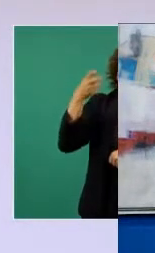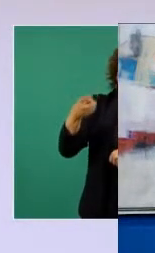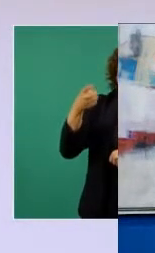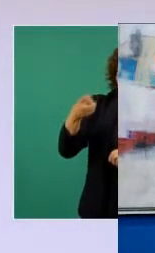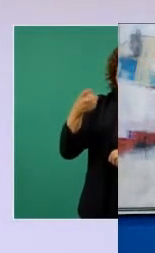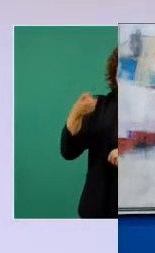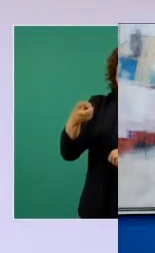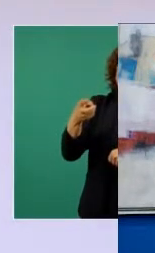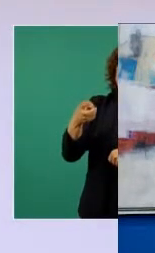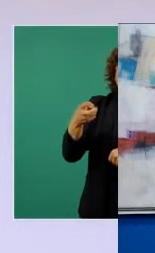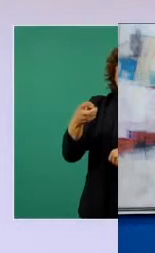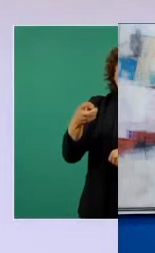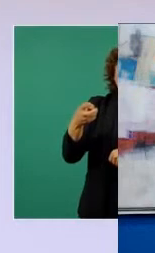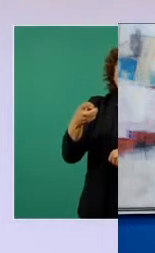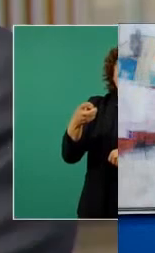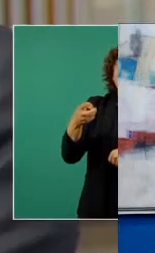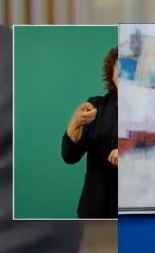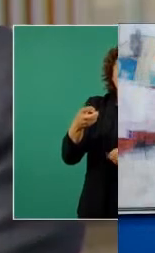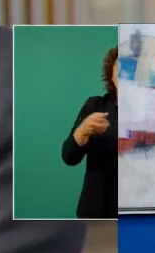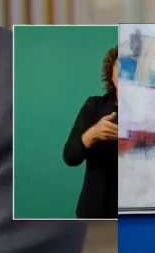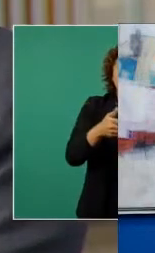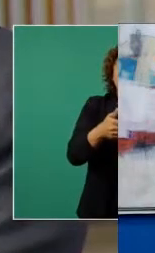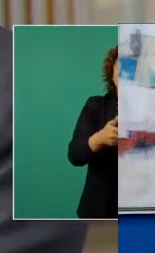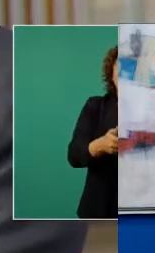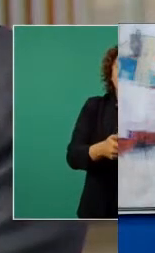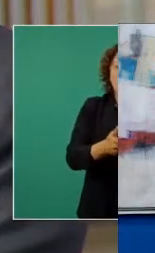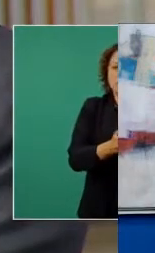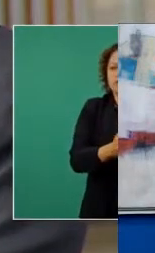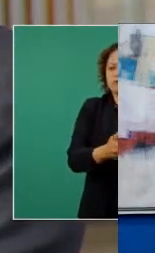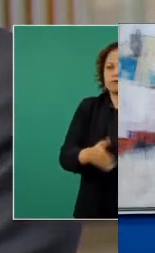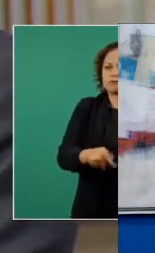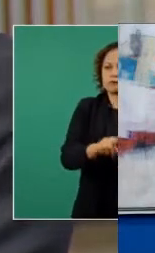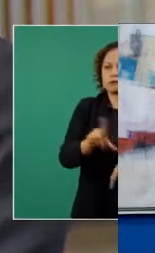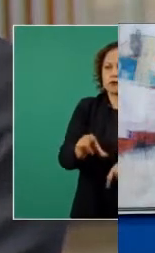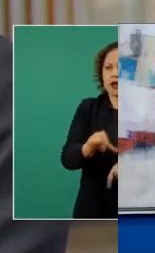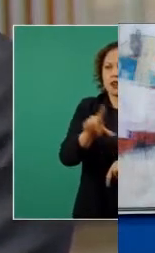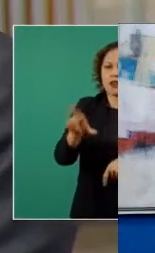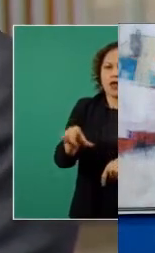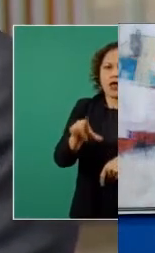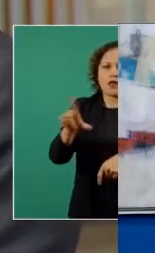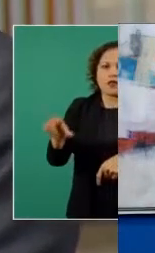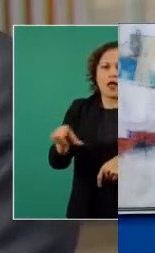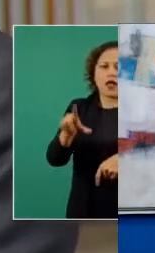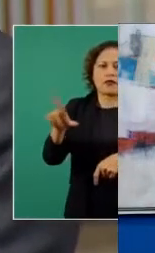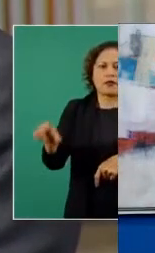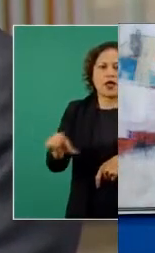contenerlo y postergar su realización durante 100 años,